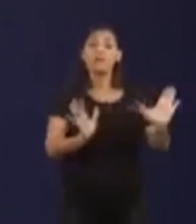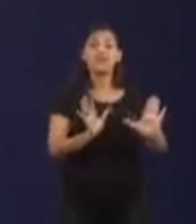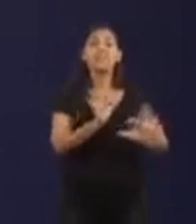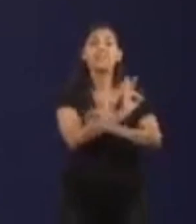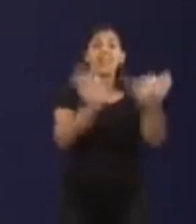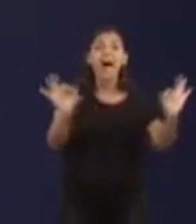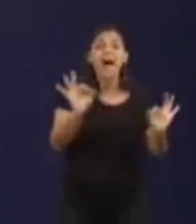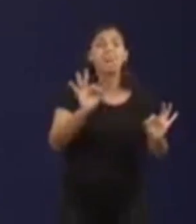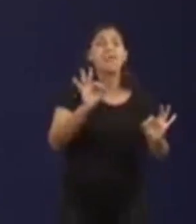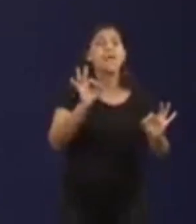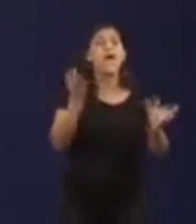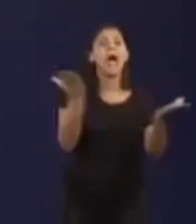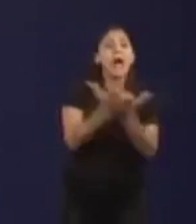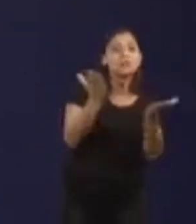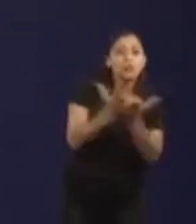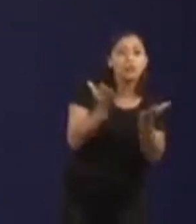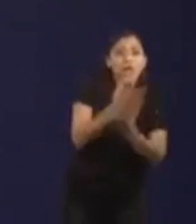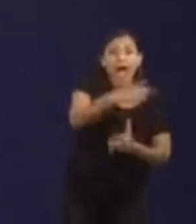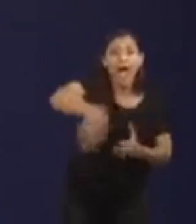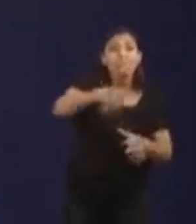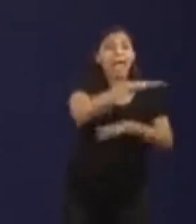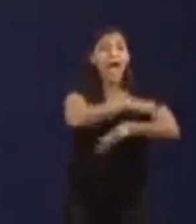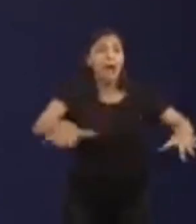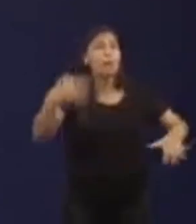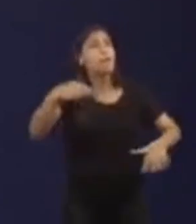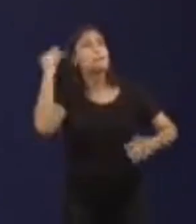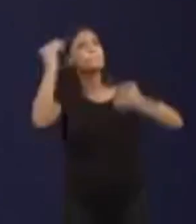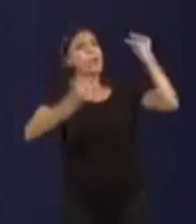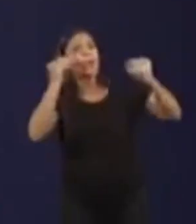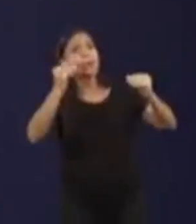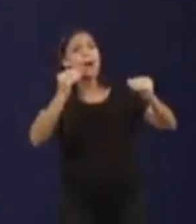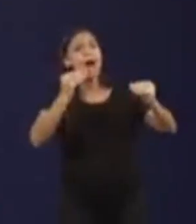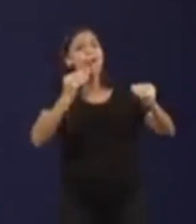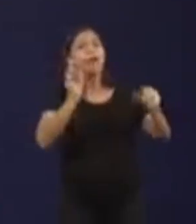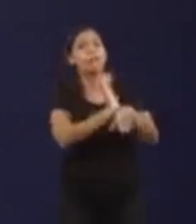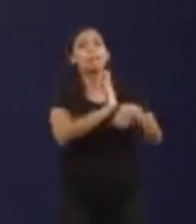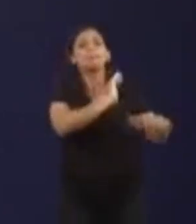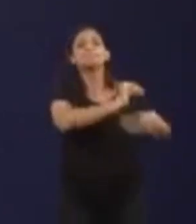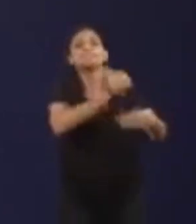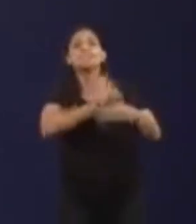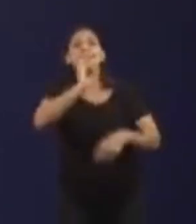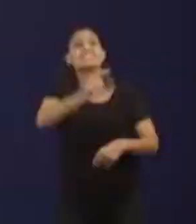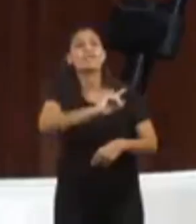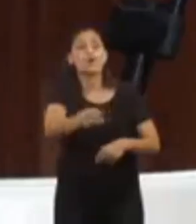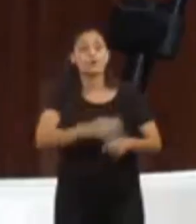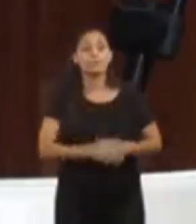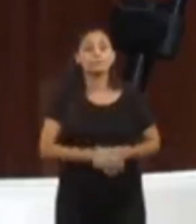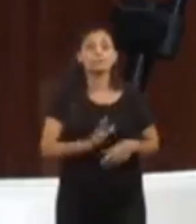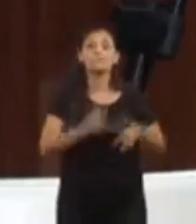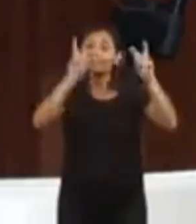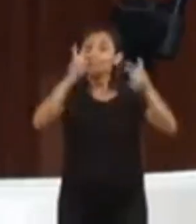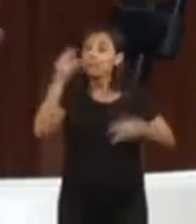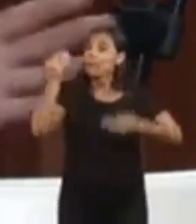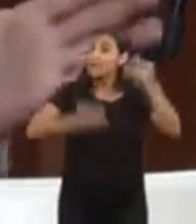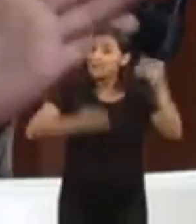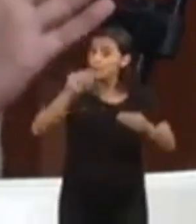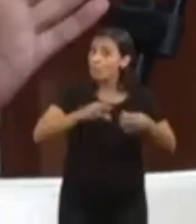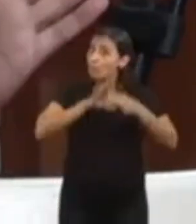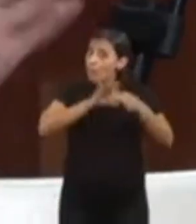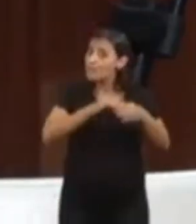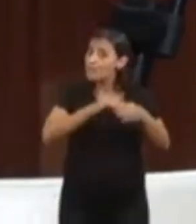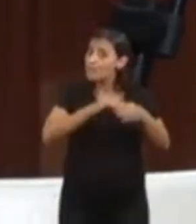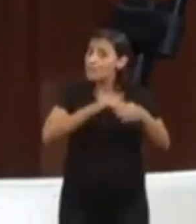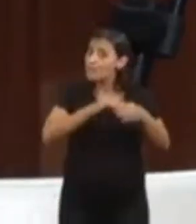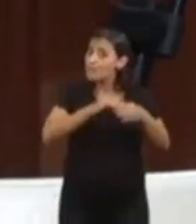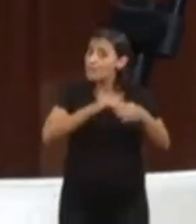preocupar por sus estudios en las universidades en la República Argentina punto el presupuesto universitario usted dice que no hay que